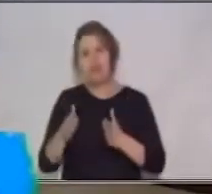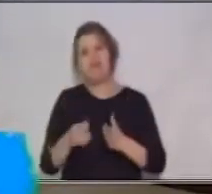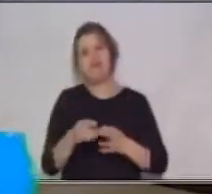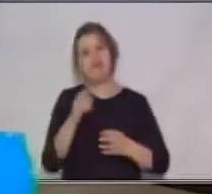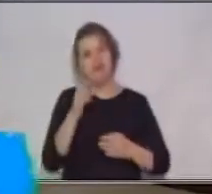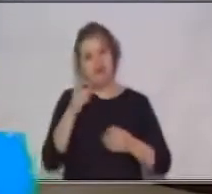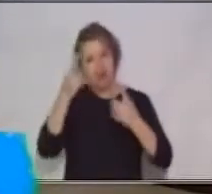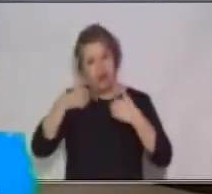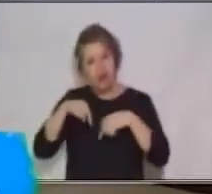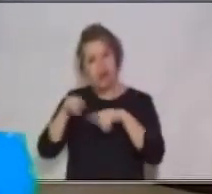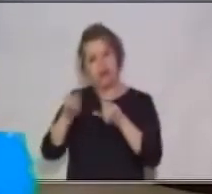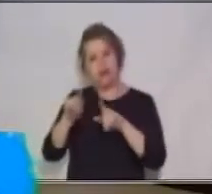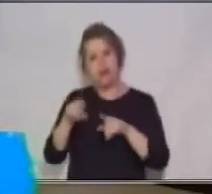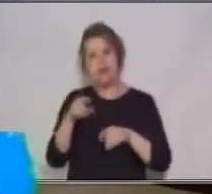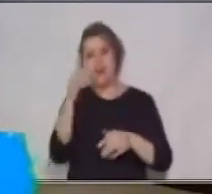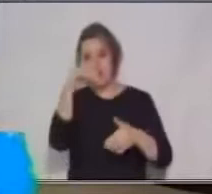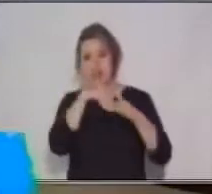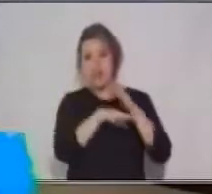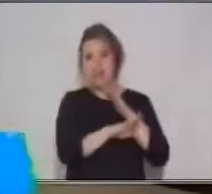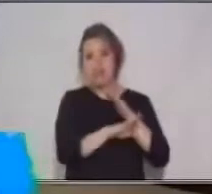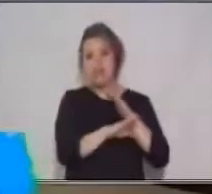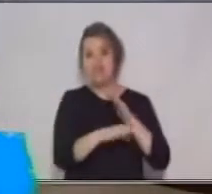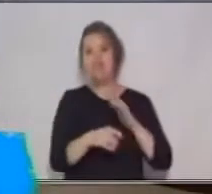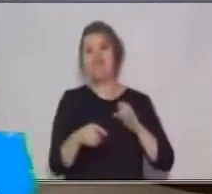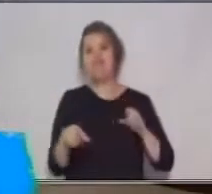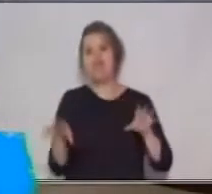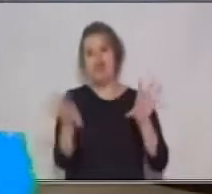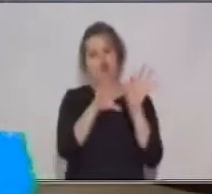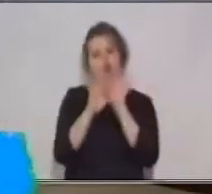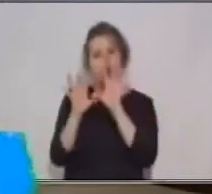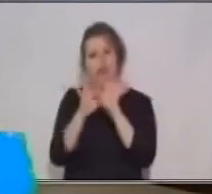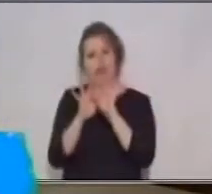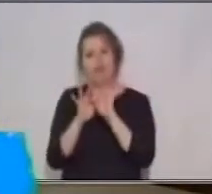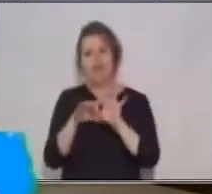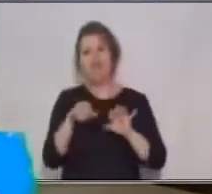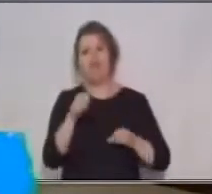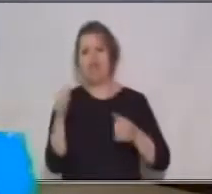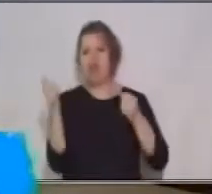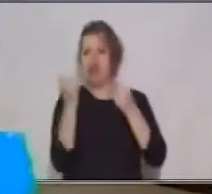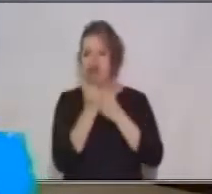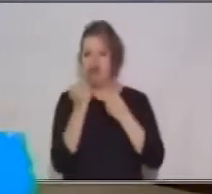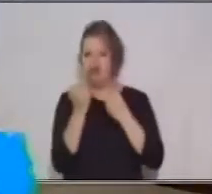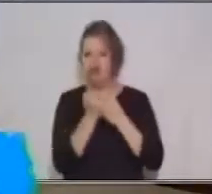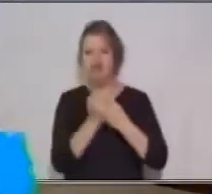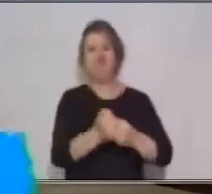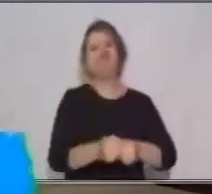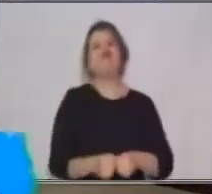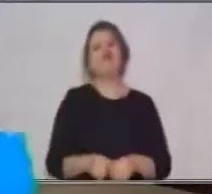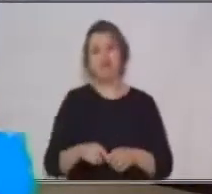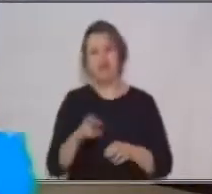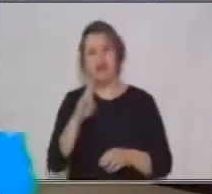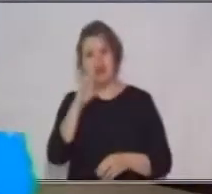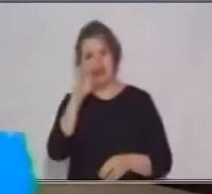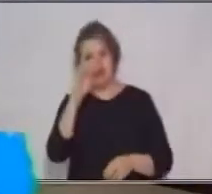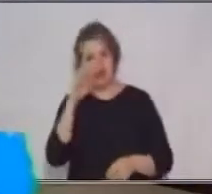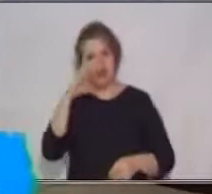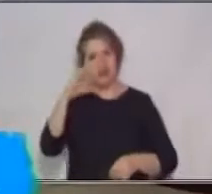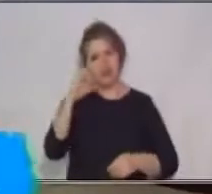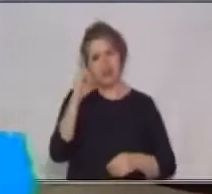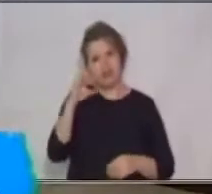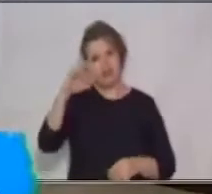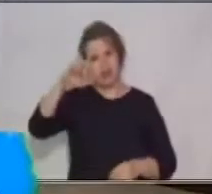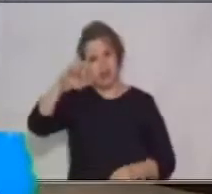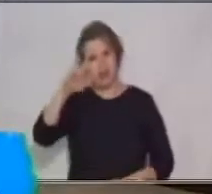transitivo, intransitivo, copulativos, auxiliares, reflexivos, recíprocos, perfectivos